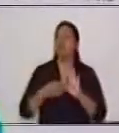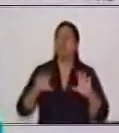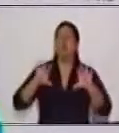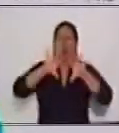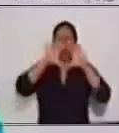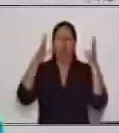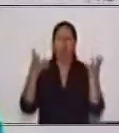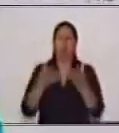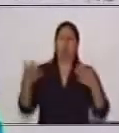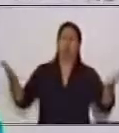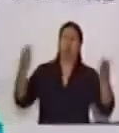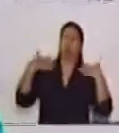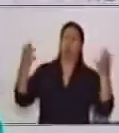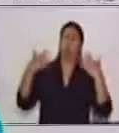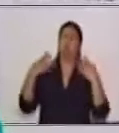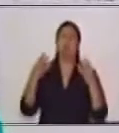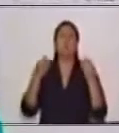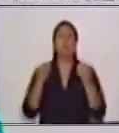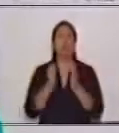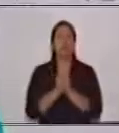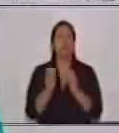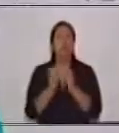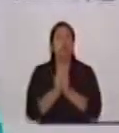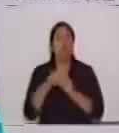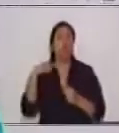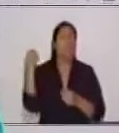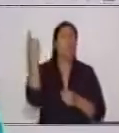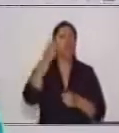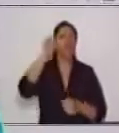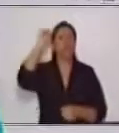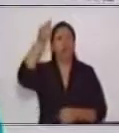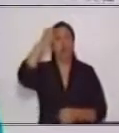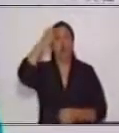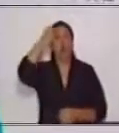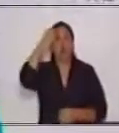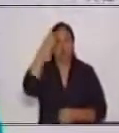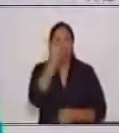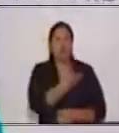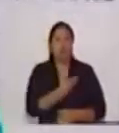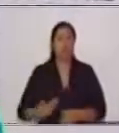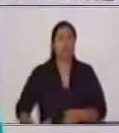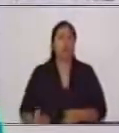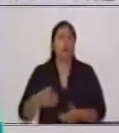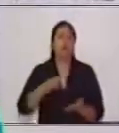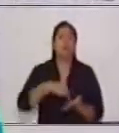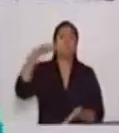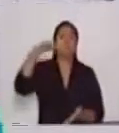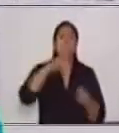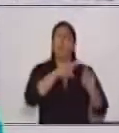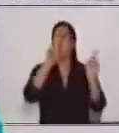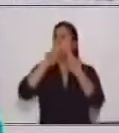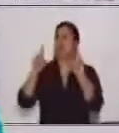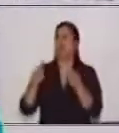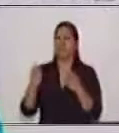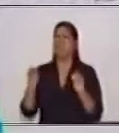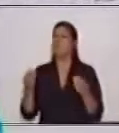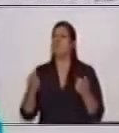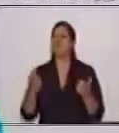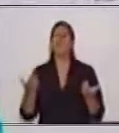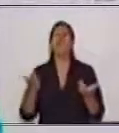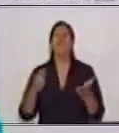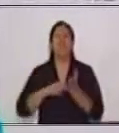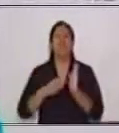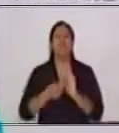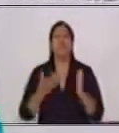debe ser un tema de preocupación para los gobiernos de todos los países. ¿En qué consiste dicho fenómeno y por qué es tan